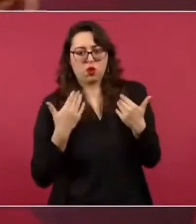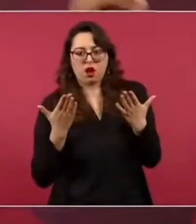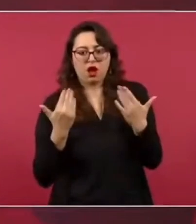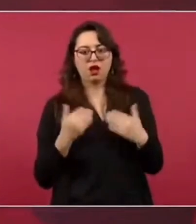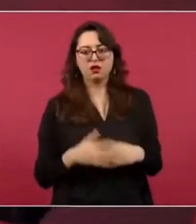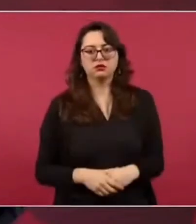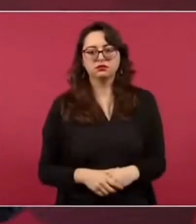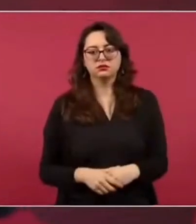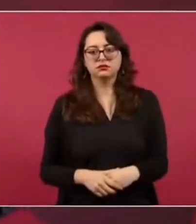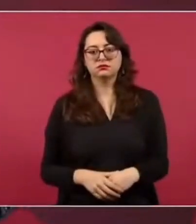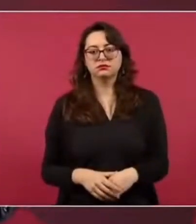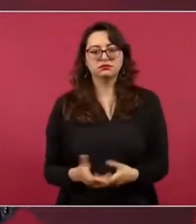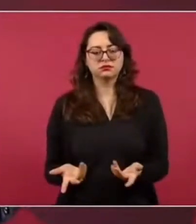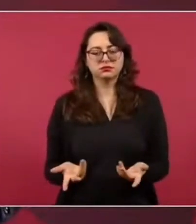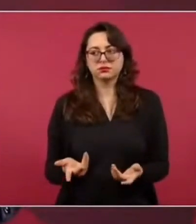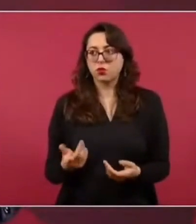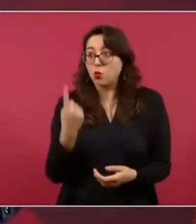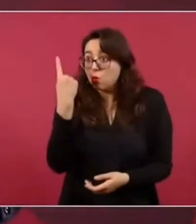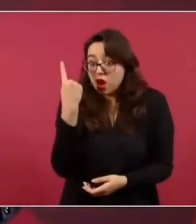todo privatizado.